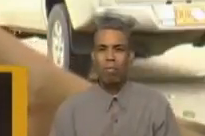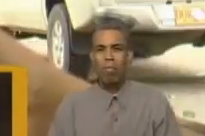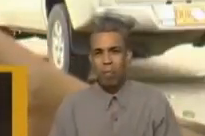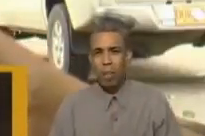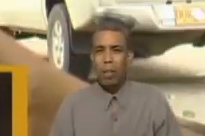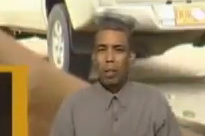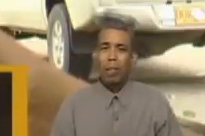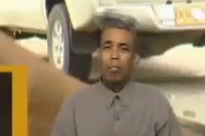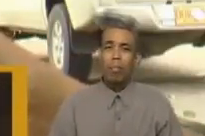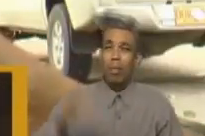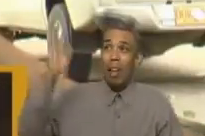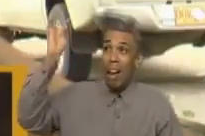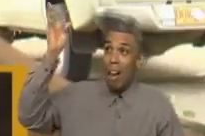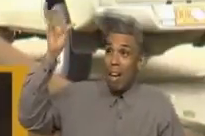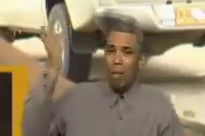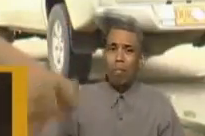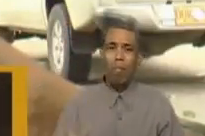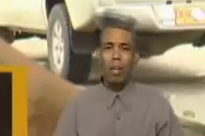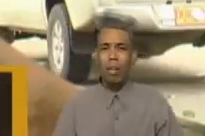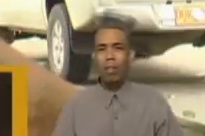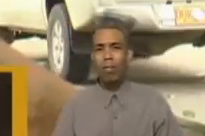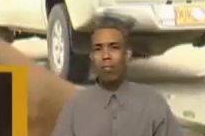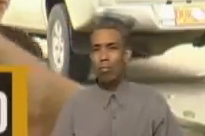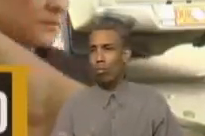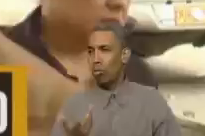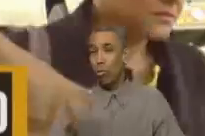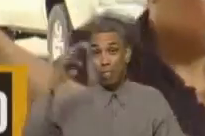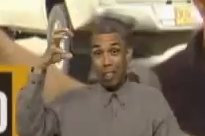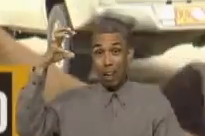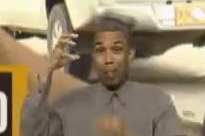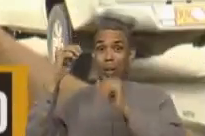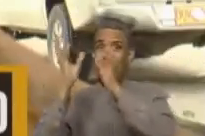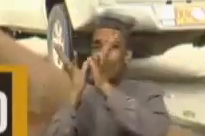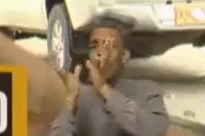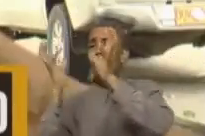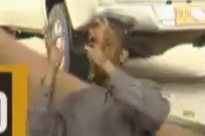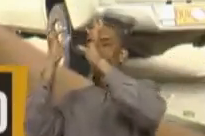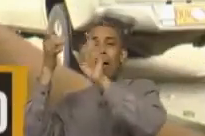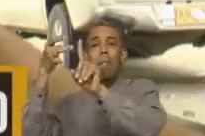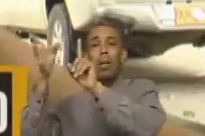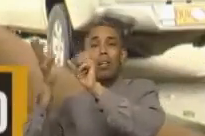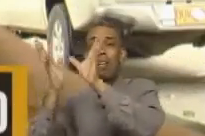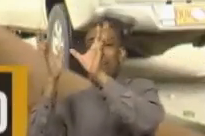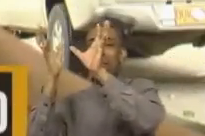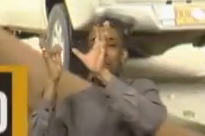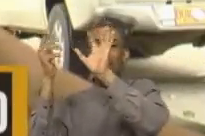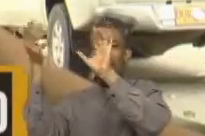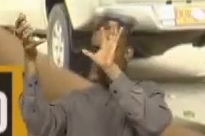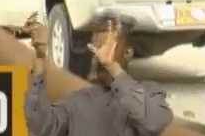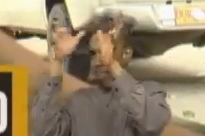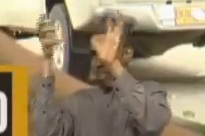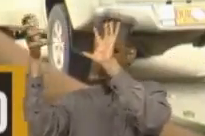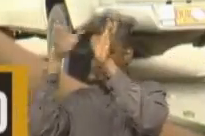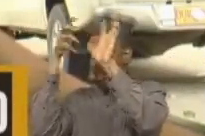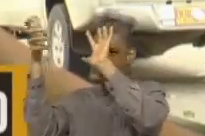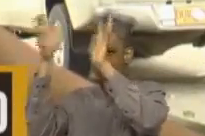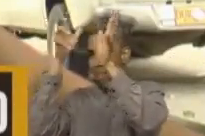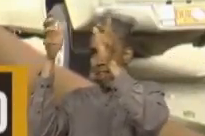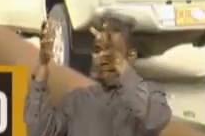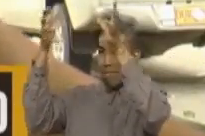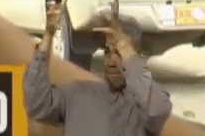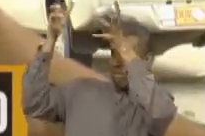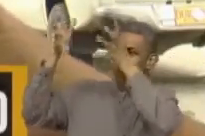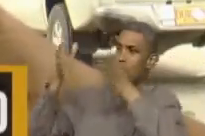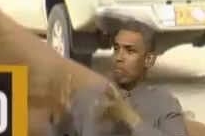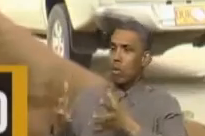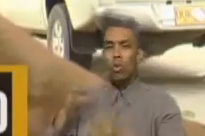lámpara completa, se llevan las tapas que son metálicas, a veces escarban en el piso, se llevan el cableado. Cualquier cosa que se